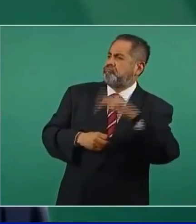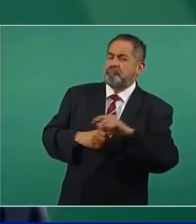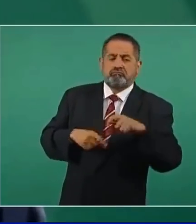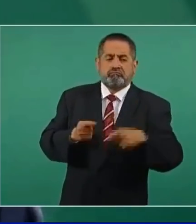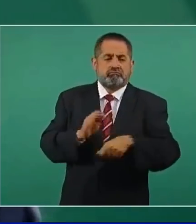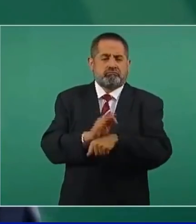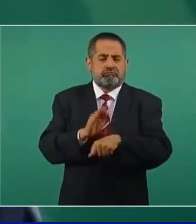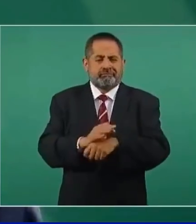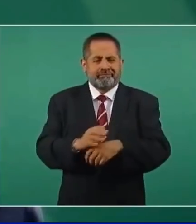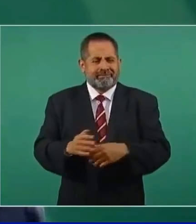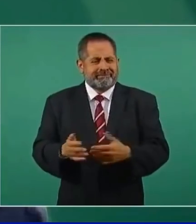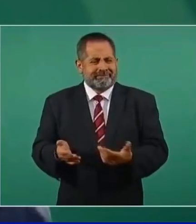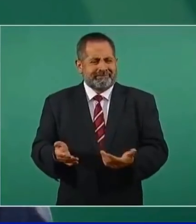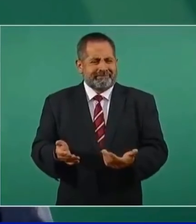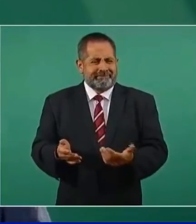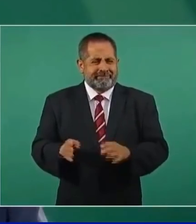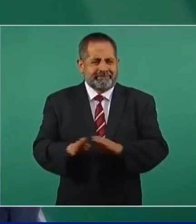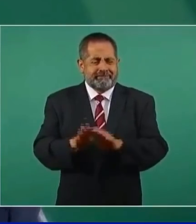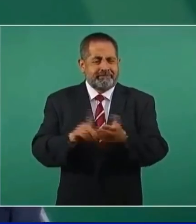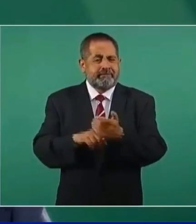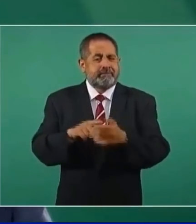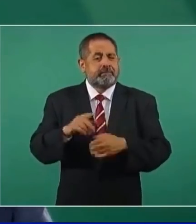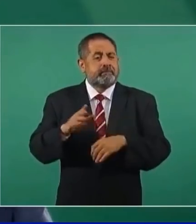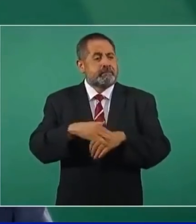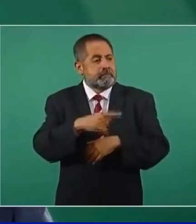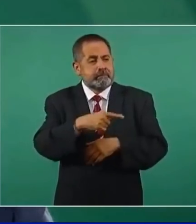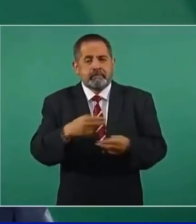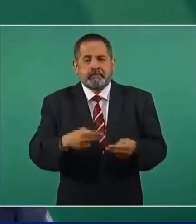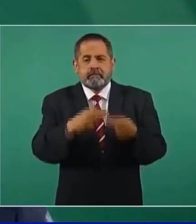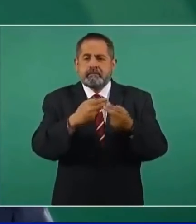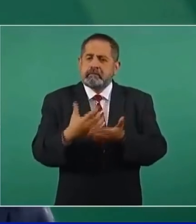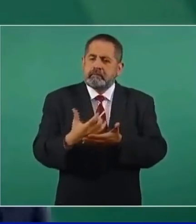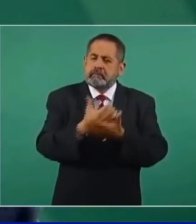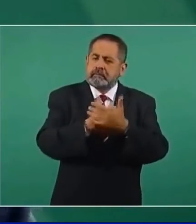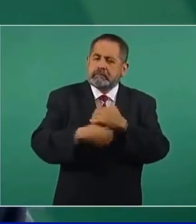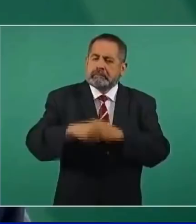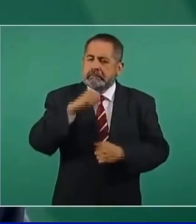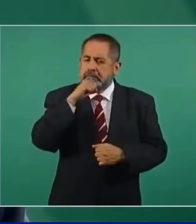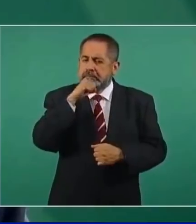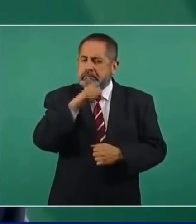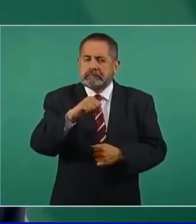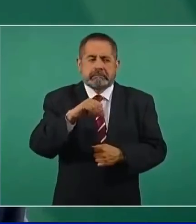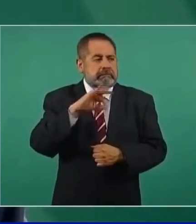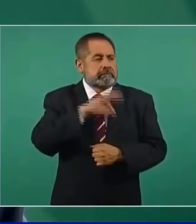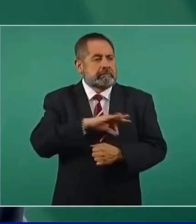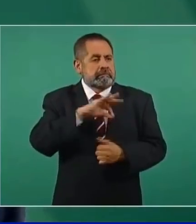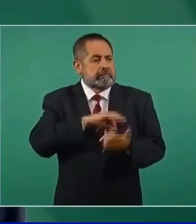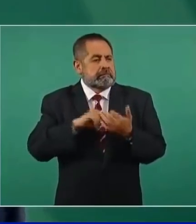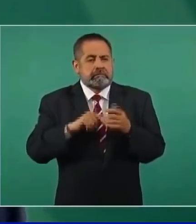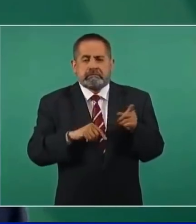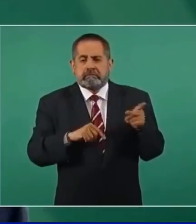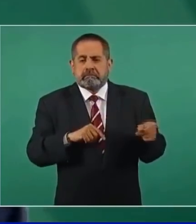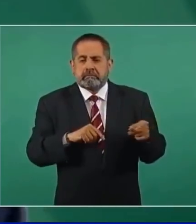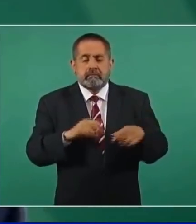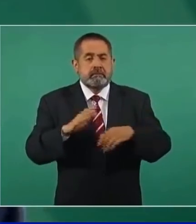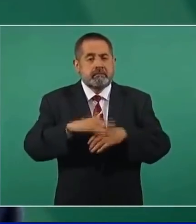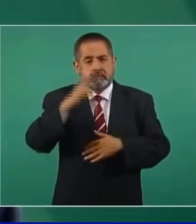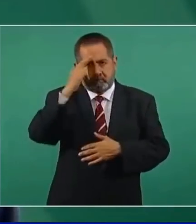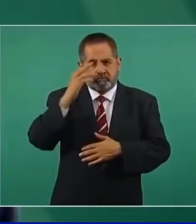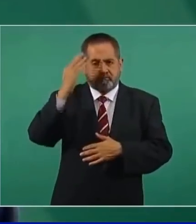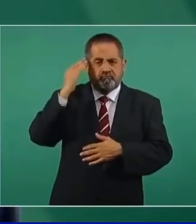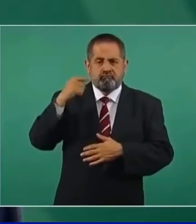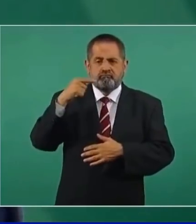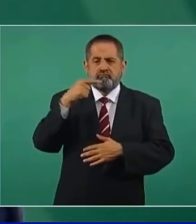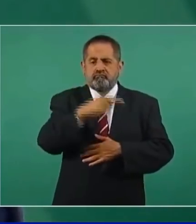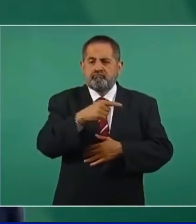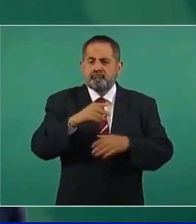amparos por los negocios jugosos que se hicieron cuando se les entregó a los